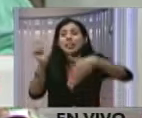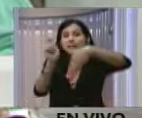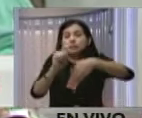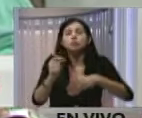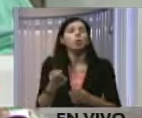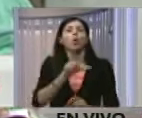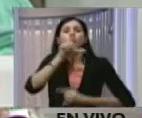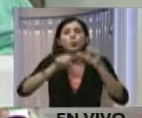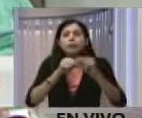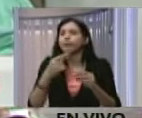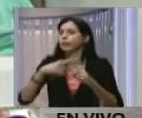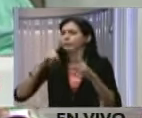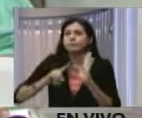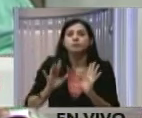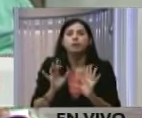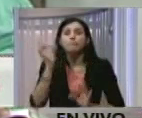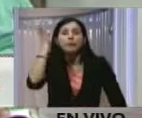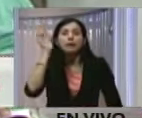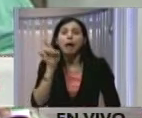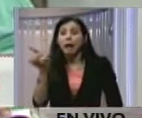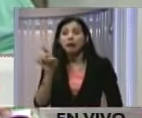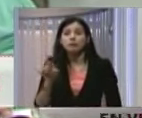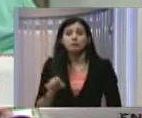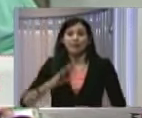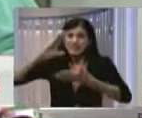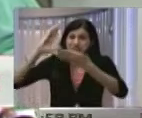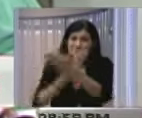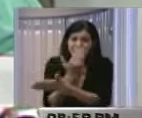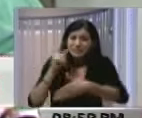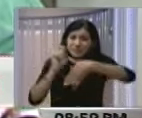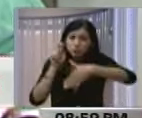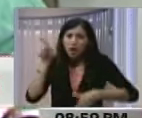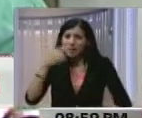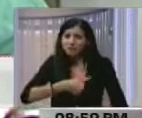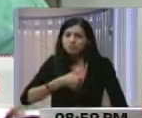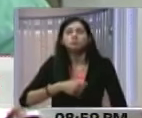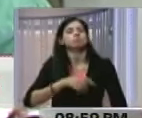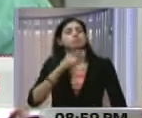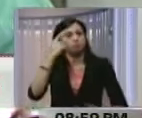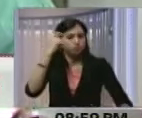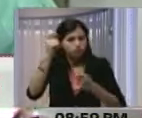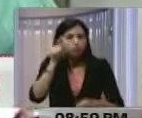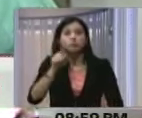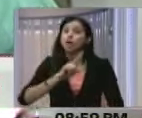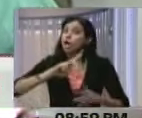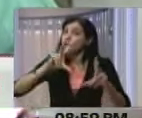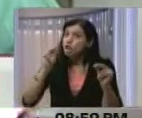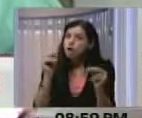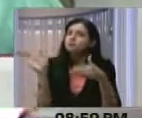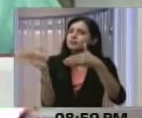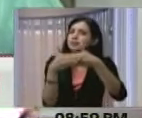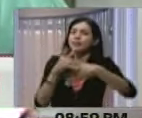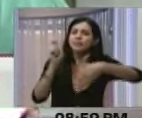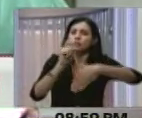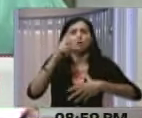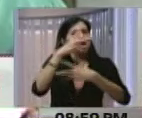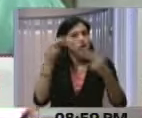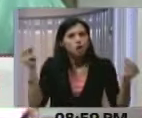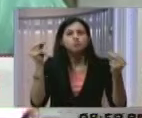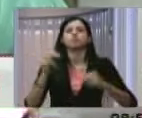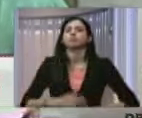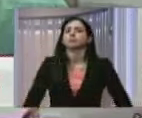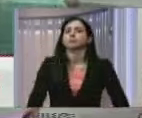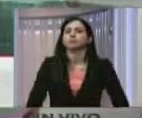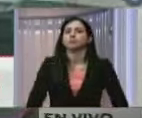inventaremos aparatos, pero de Argentina no sacan a Telesur, anótelo, no van a desaparecer a Telesur. Telesur